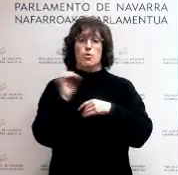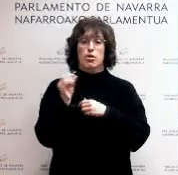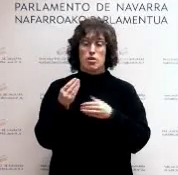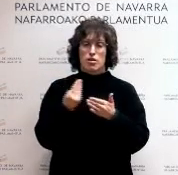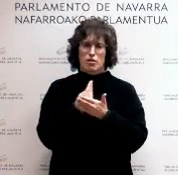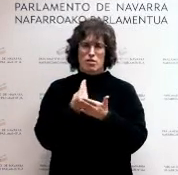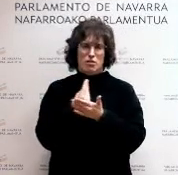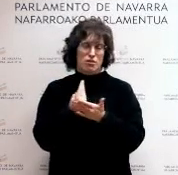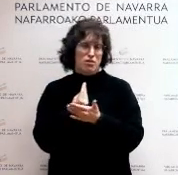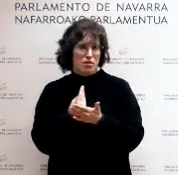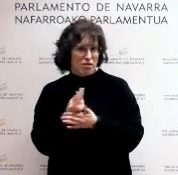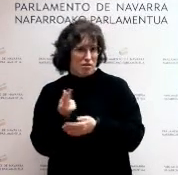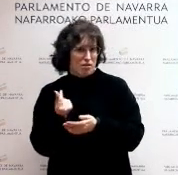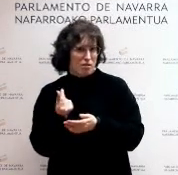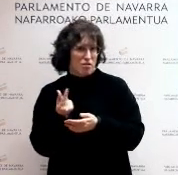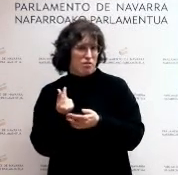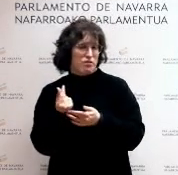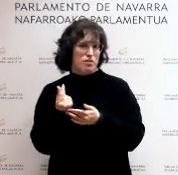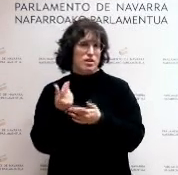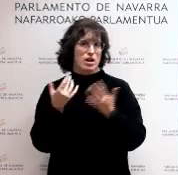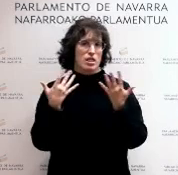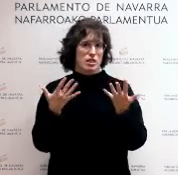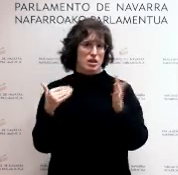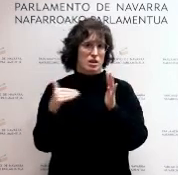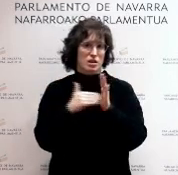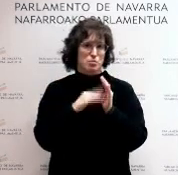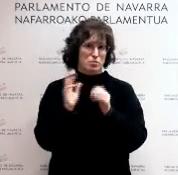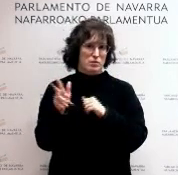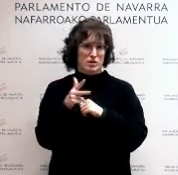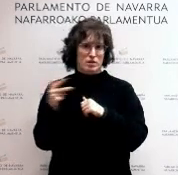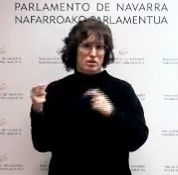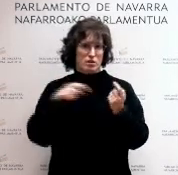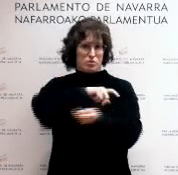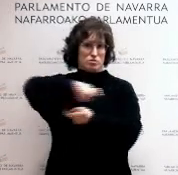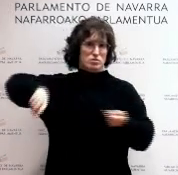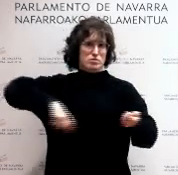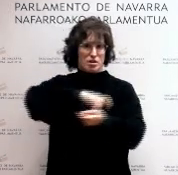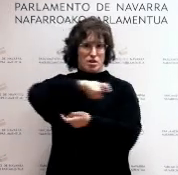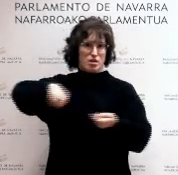financiero similar con un saldo igual o superior a 10.000 euros a 31 de diciembre de cada año.